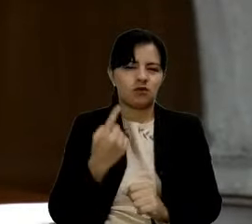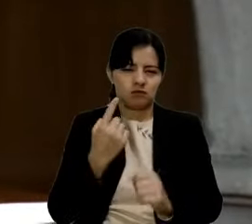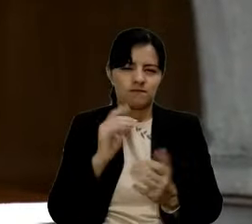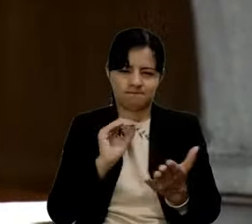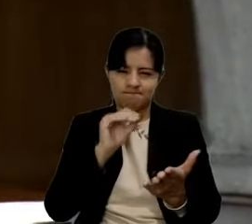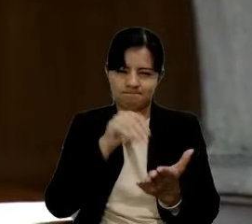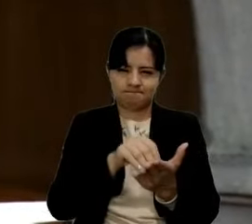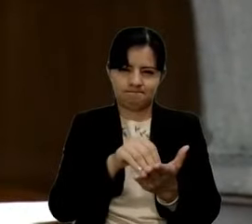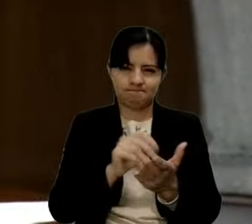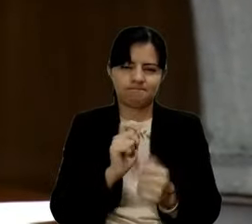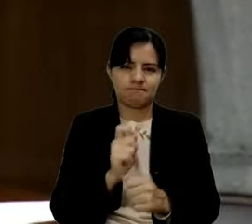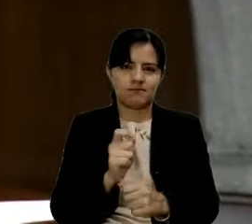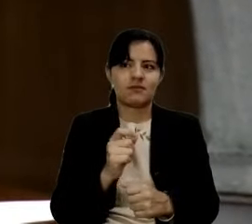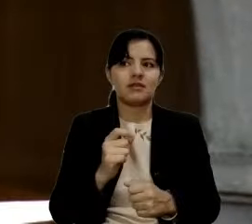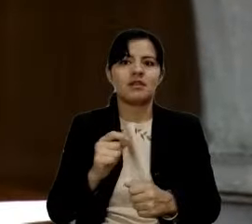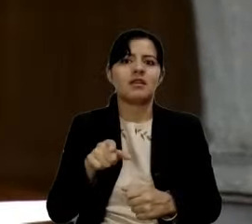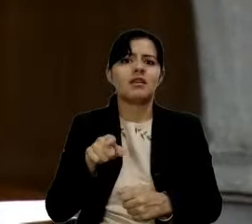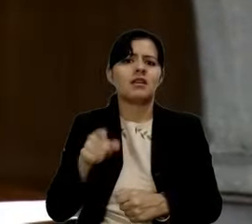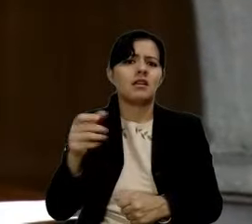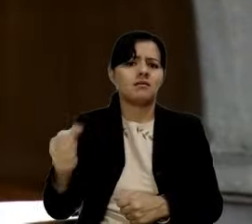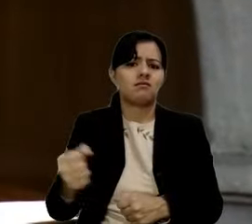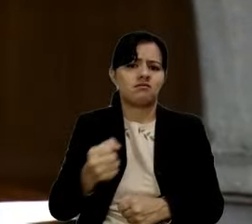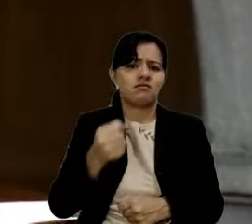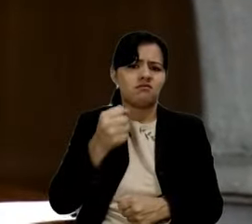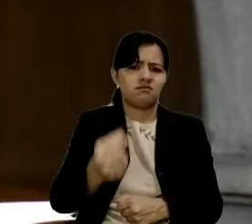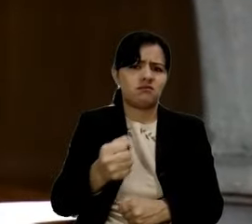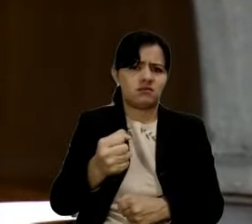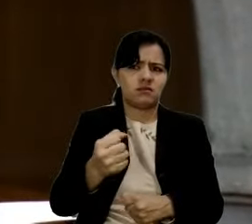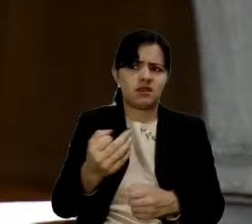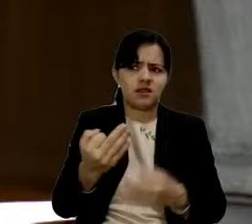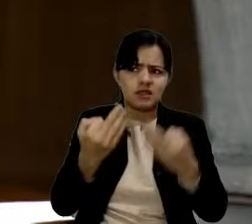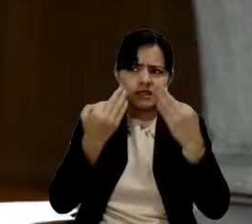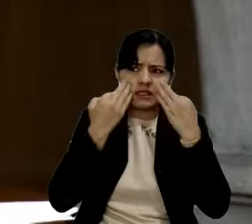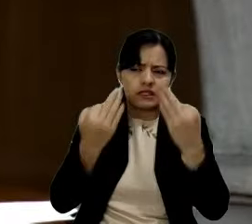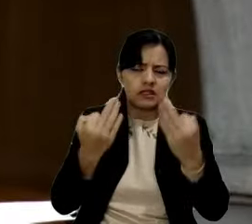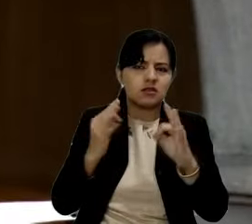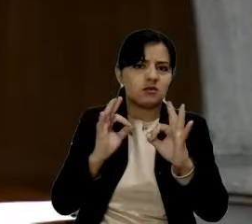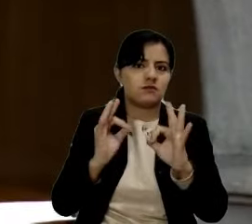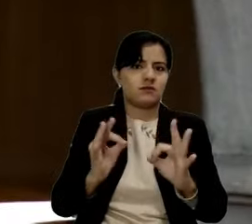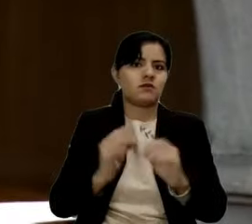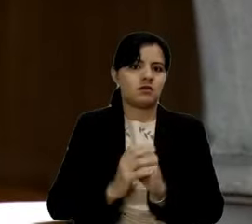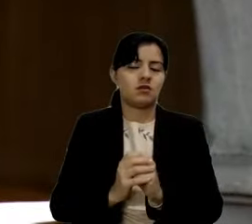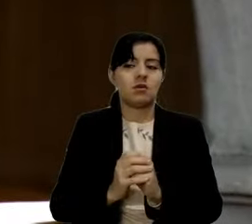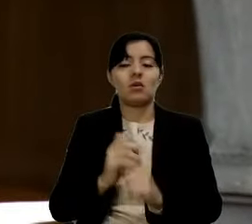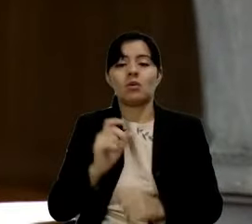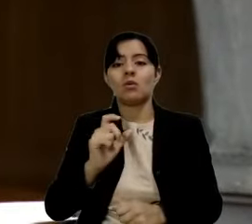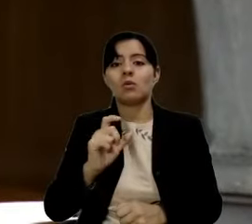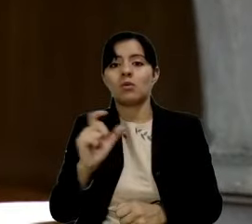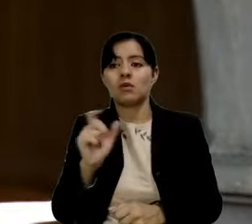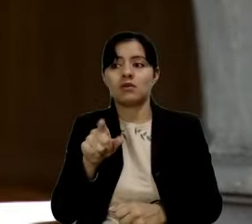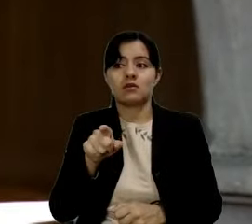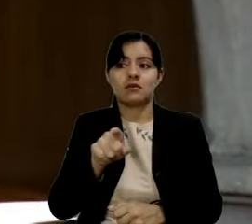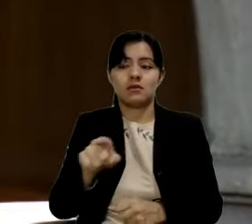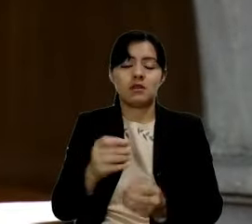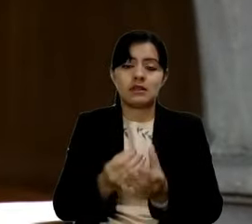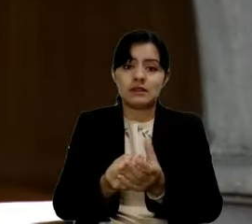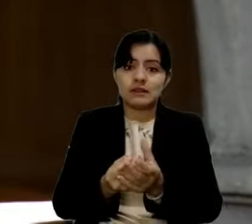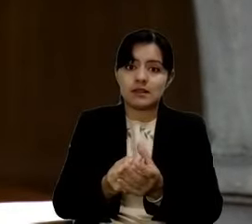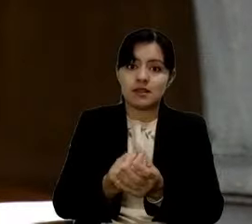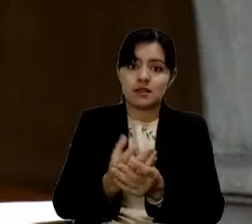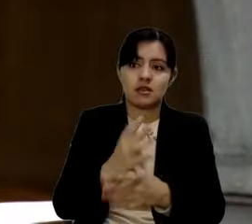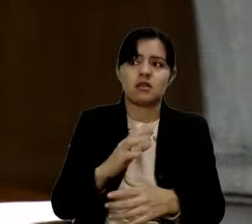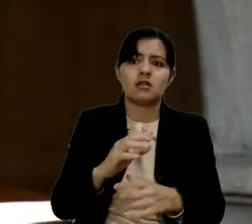figura de testigo idóneo, quien estará presente al momento de levantar el inventario del vehículo en el momento de